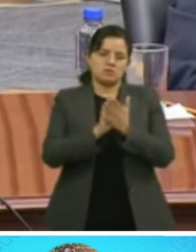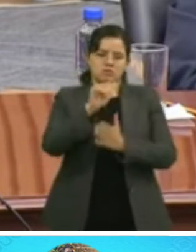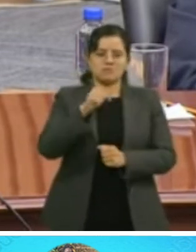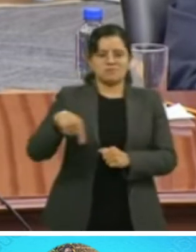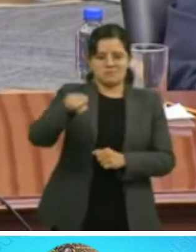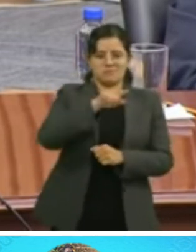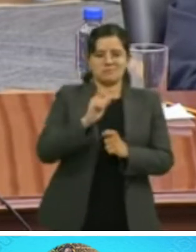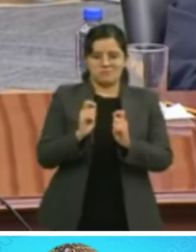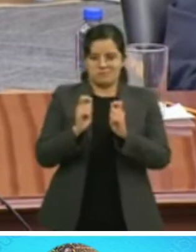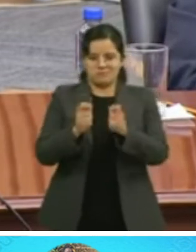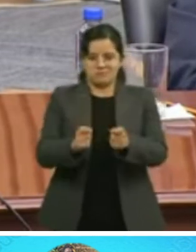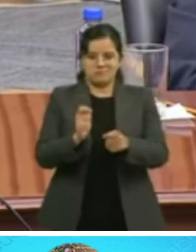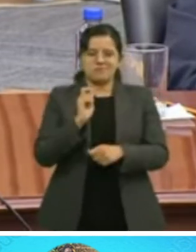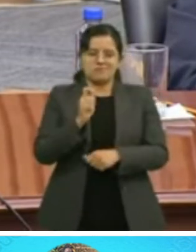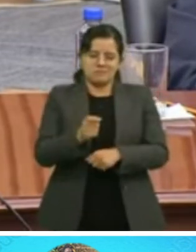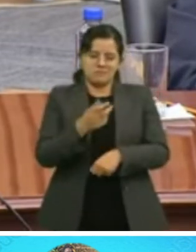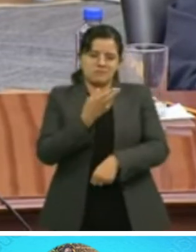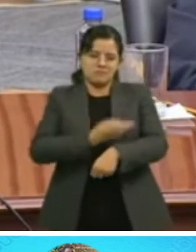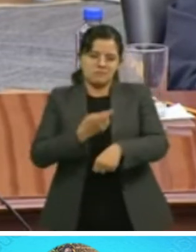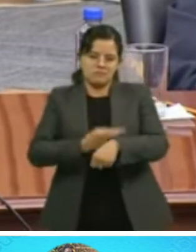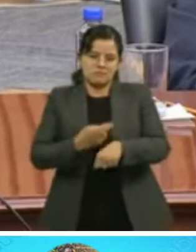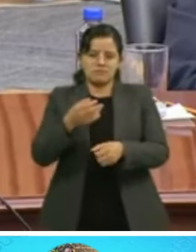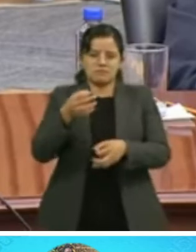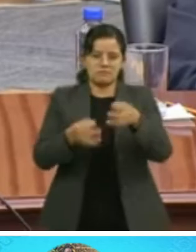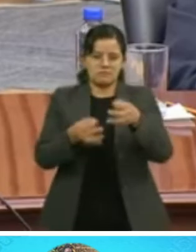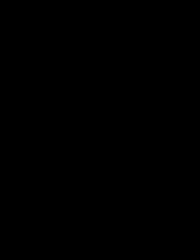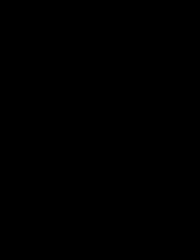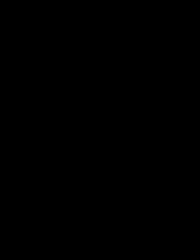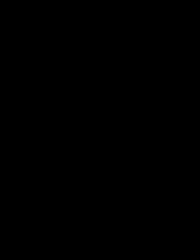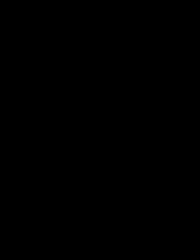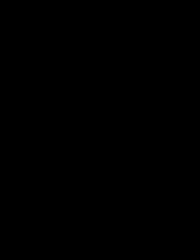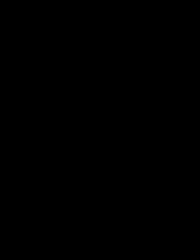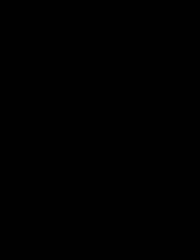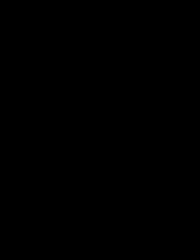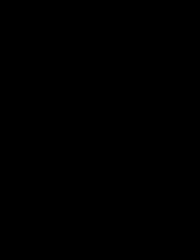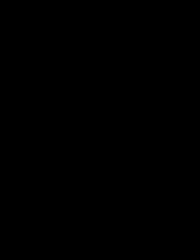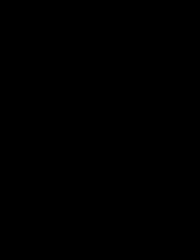que ustedes tienen también, que es la de llevar a cabo esta elección del Poder Judicial.